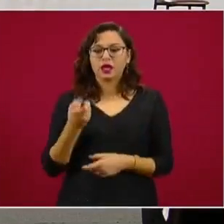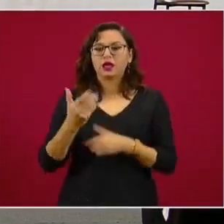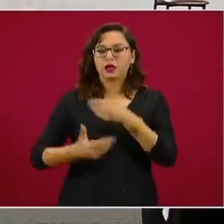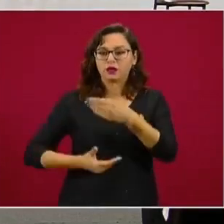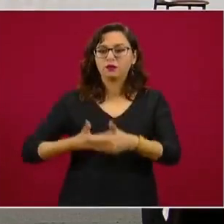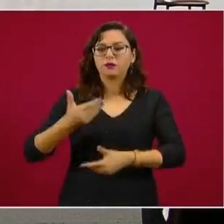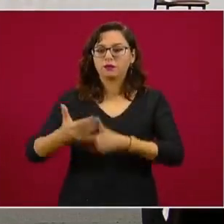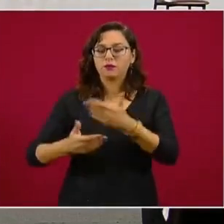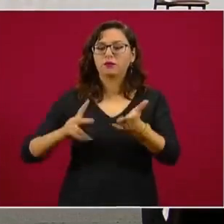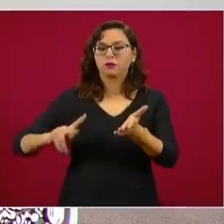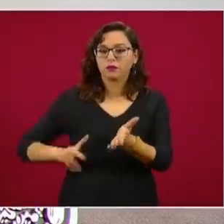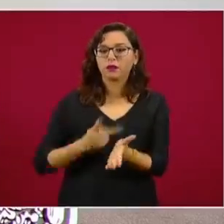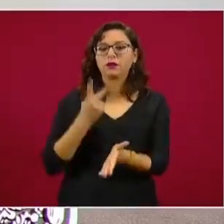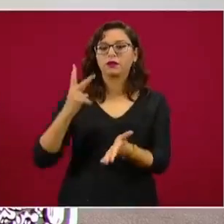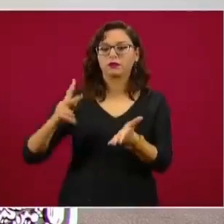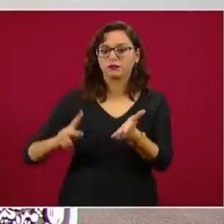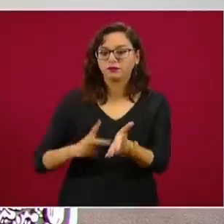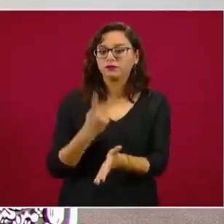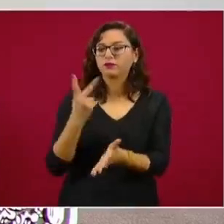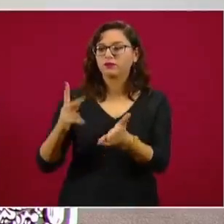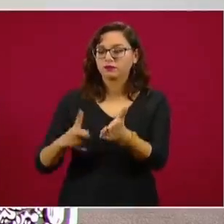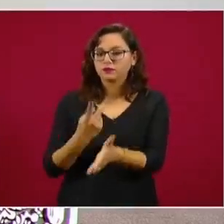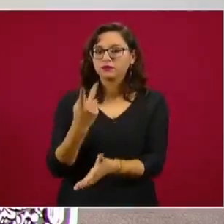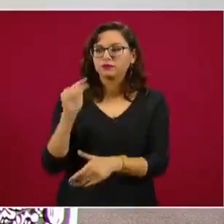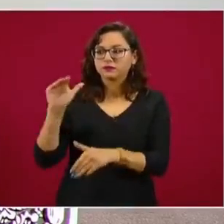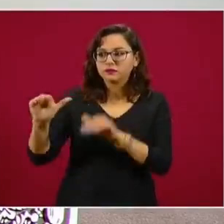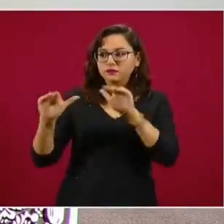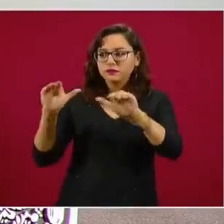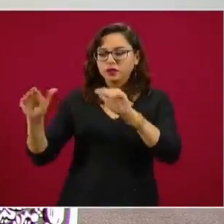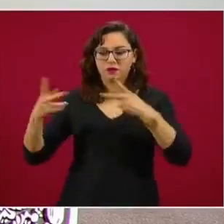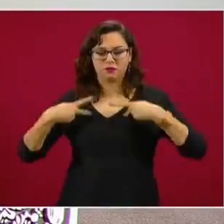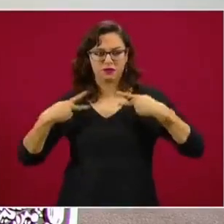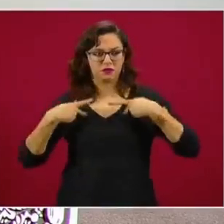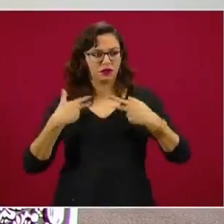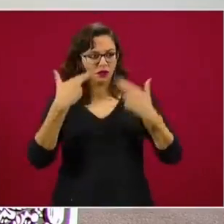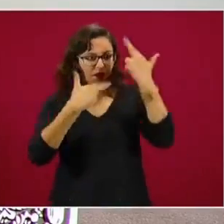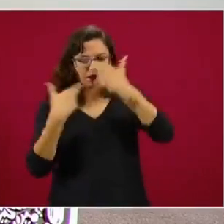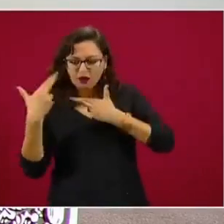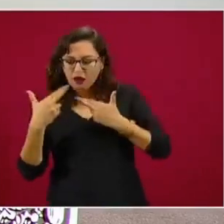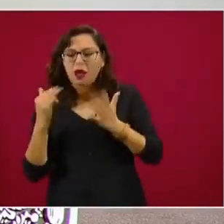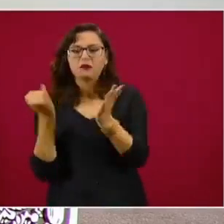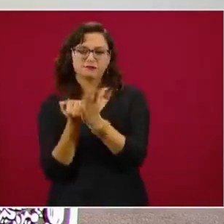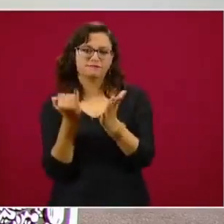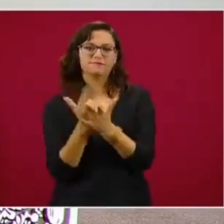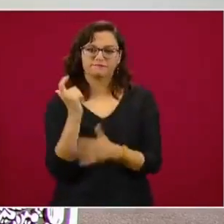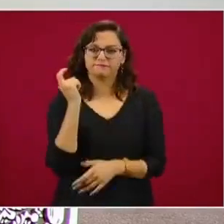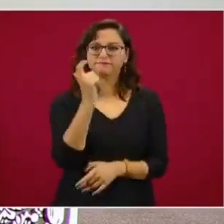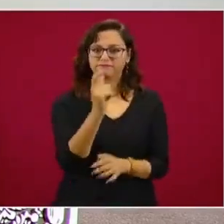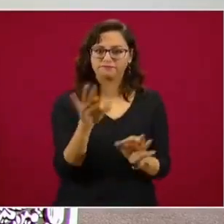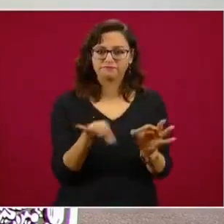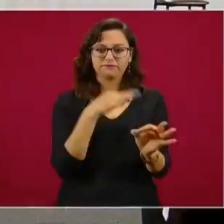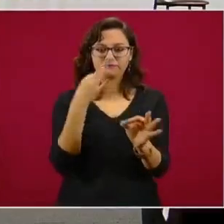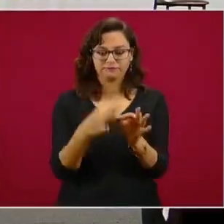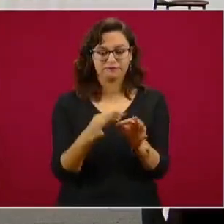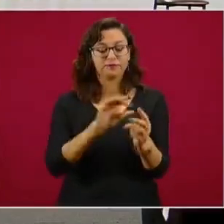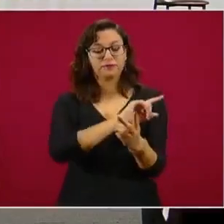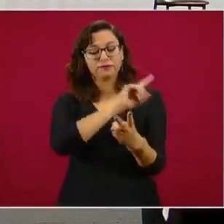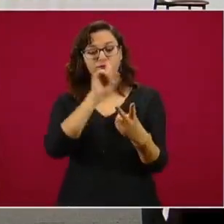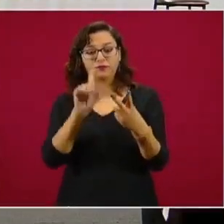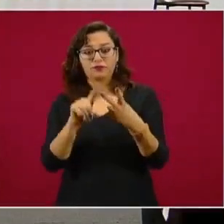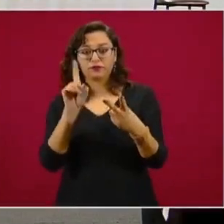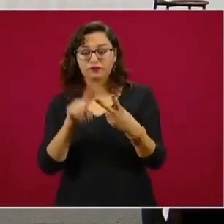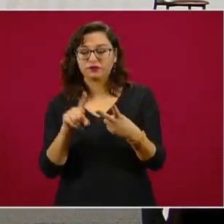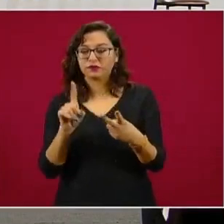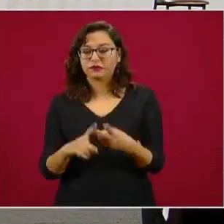de presencia fiscal contribuyó para que todo el mundo se pusiera al corriente. El otro gran estrategia fue bajar la evasión